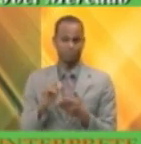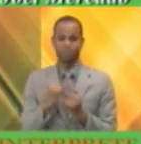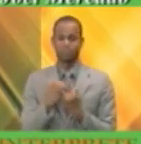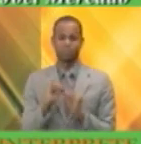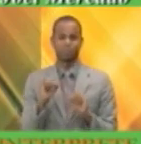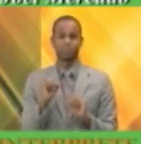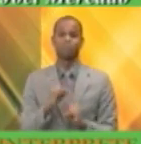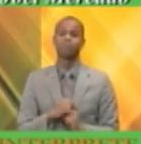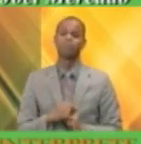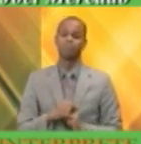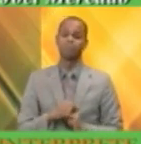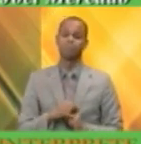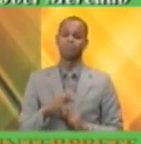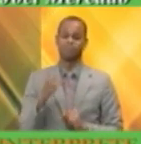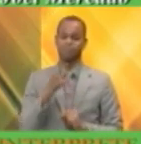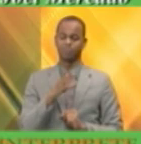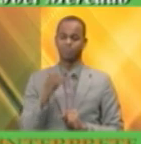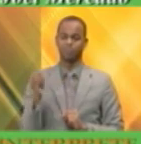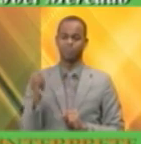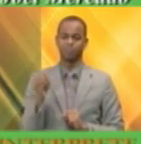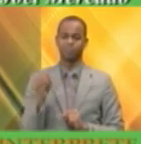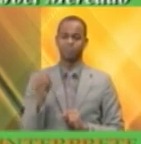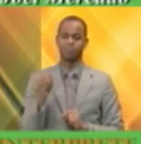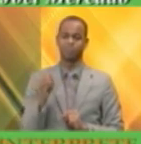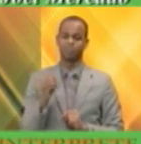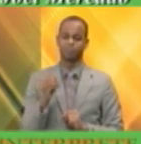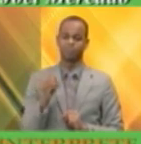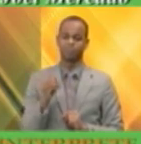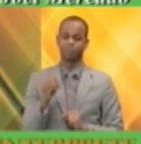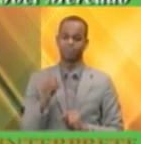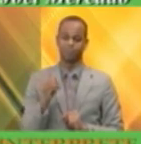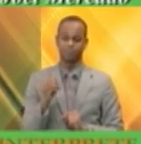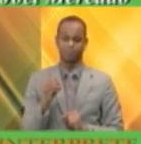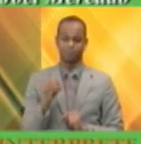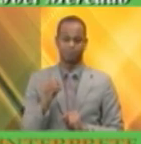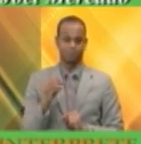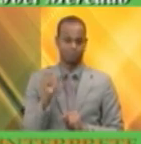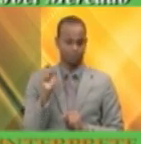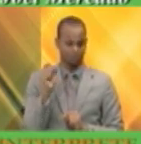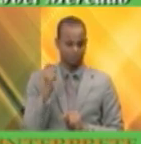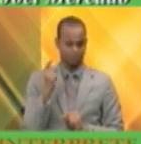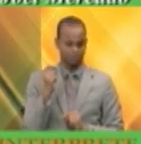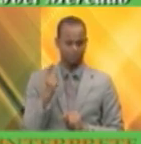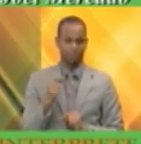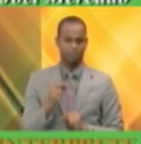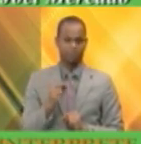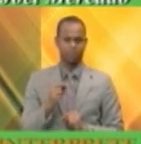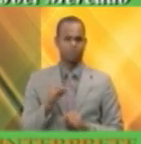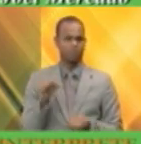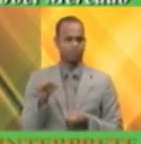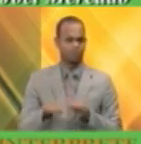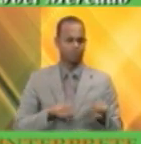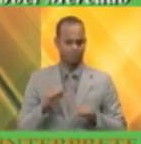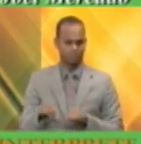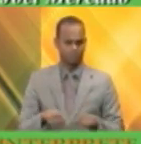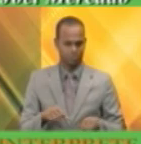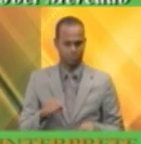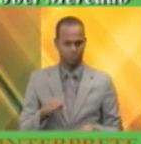Individual. Y evidentemente. Pero ¿sabe cuánto cuesta la bicicleta de